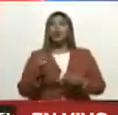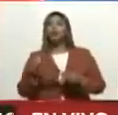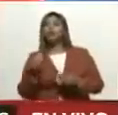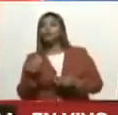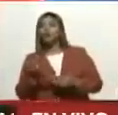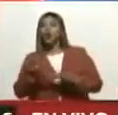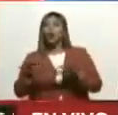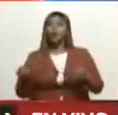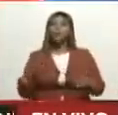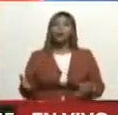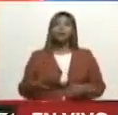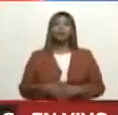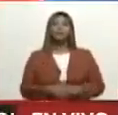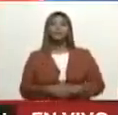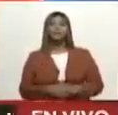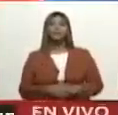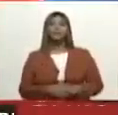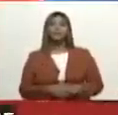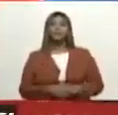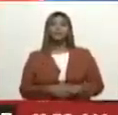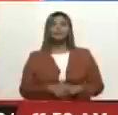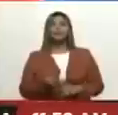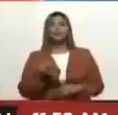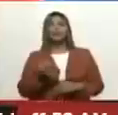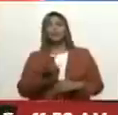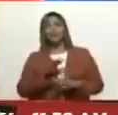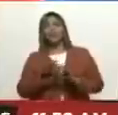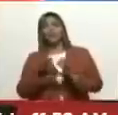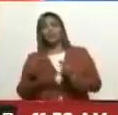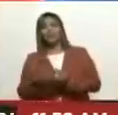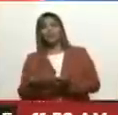haciendo compras para ellos y su familia.